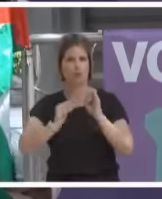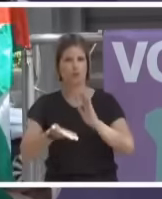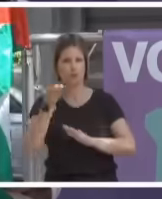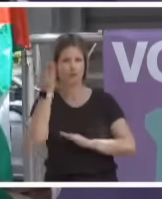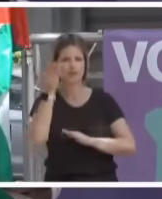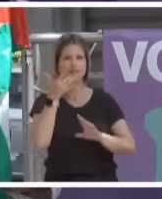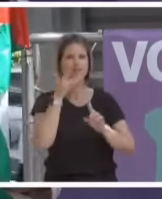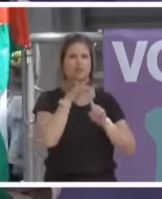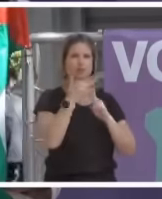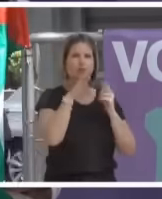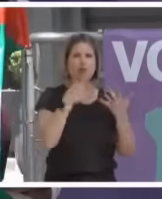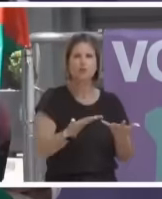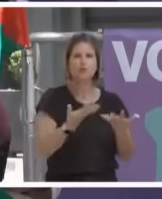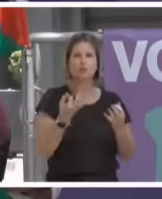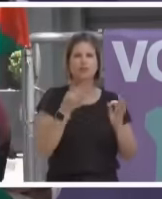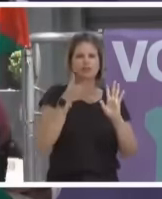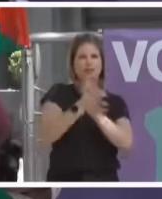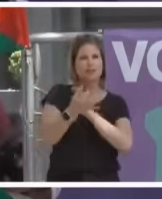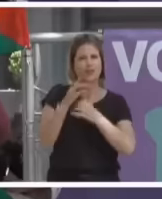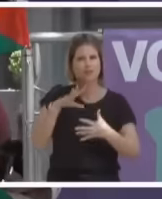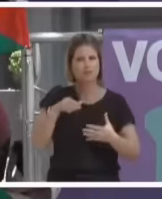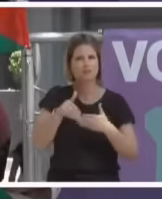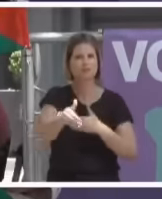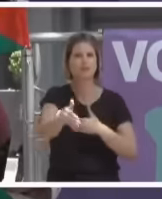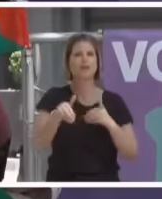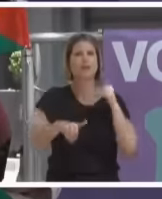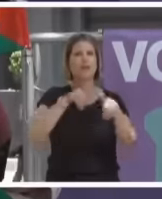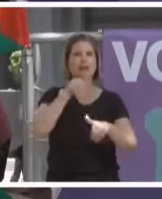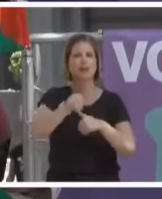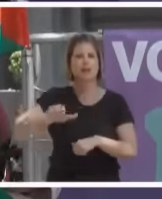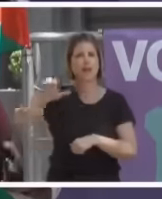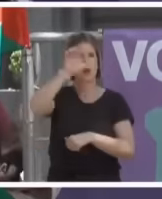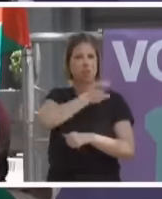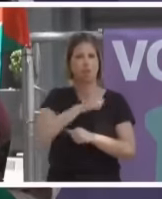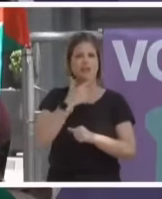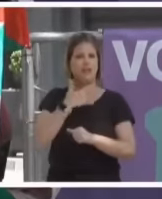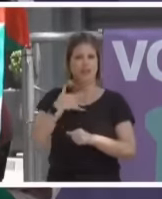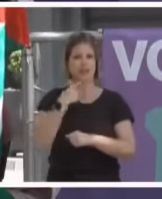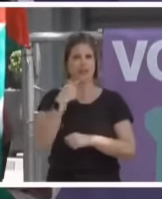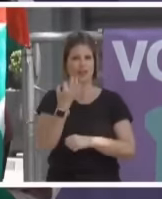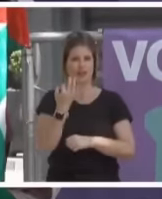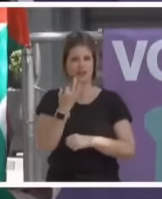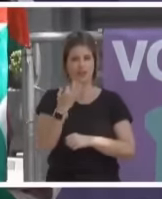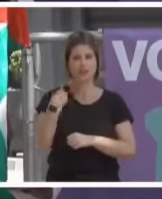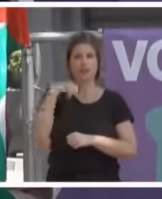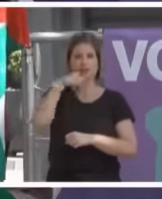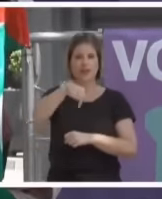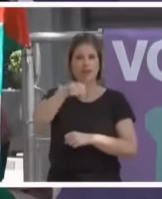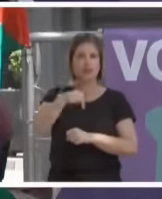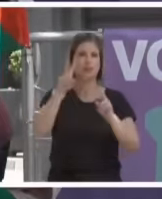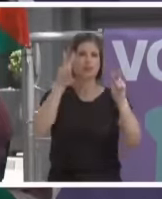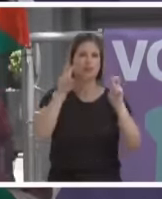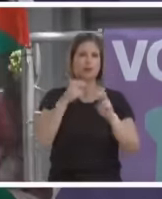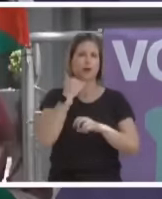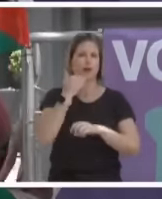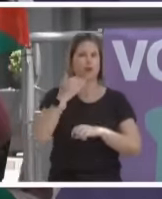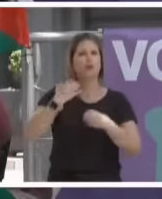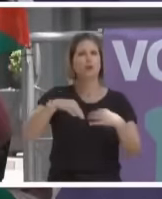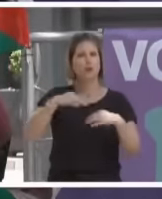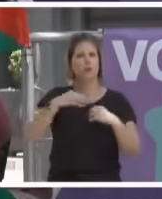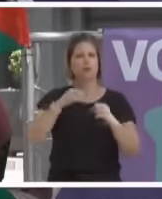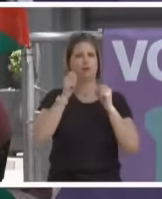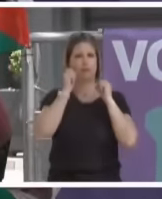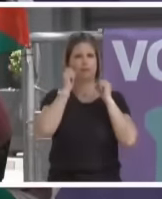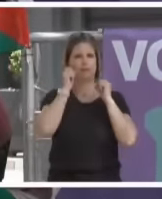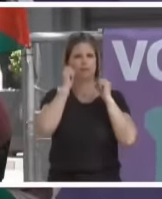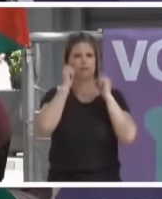actual en la que nos encontramos de cara a unas elecciones europeas? Esto, que suele ser algo que se descubre habitualmente, es decir,